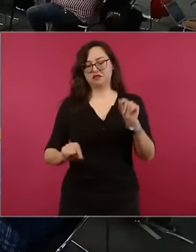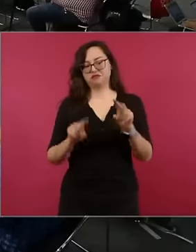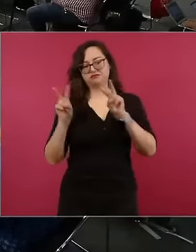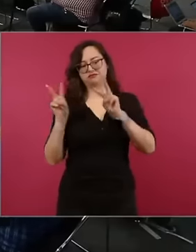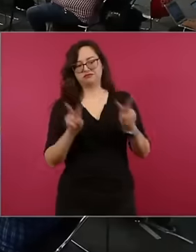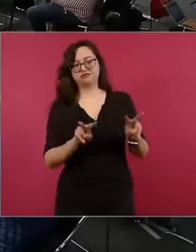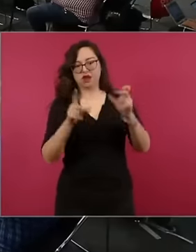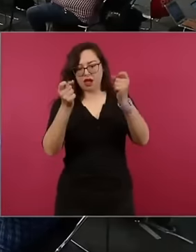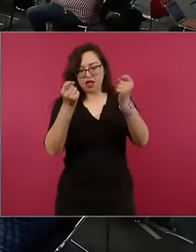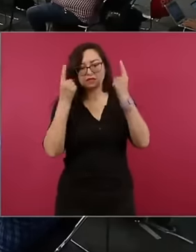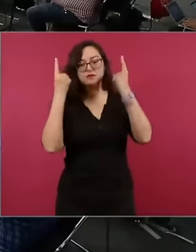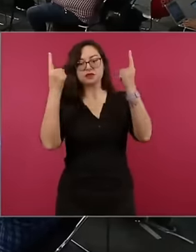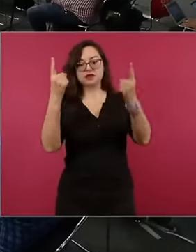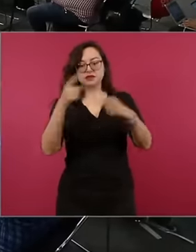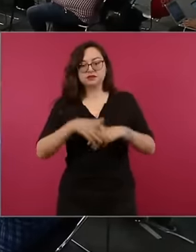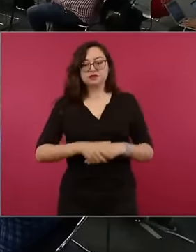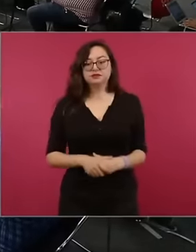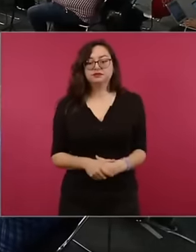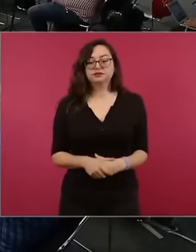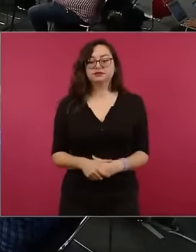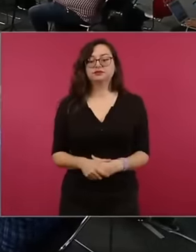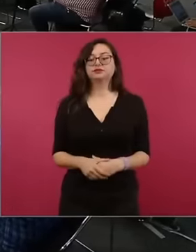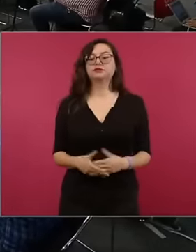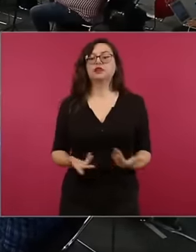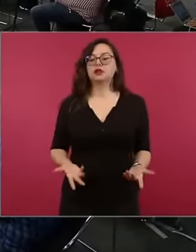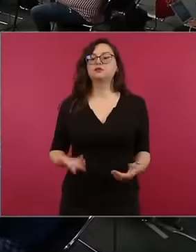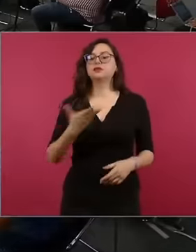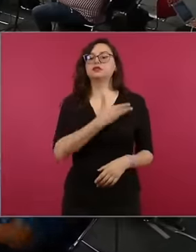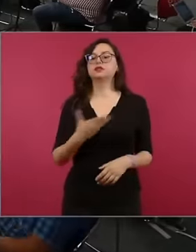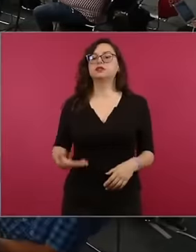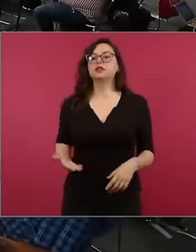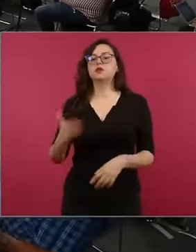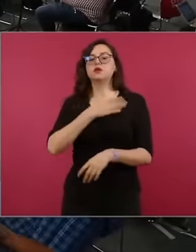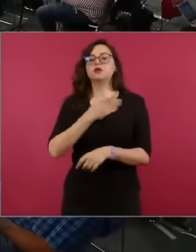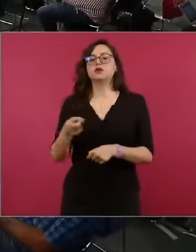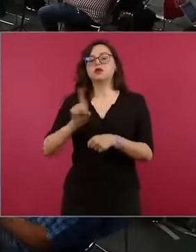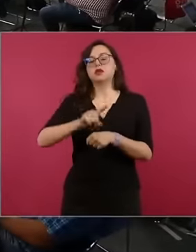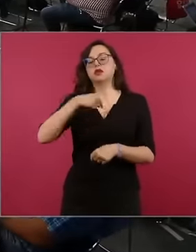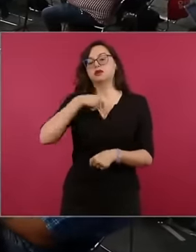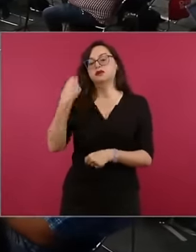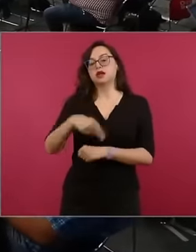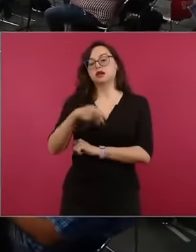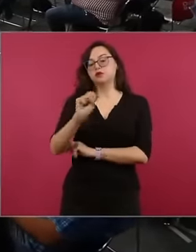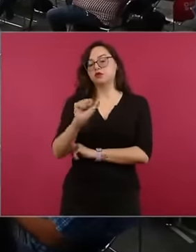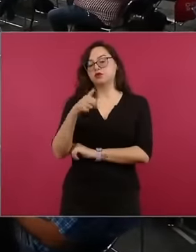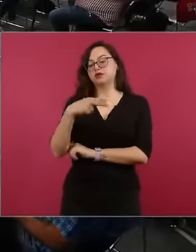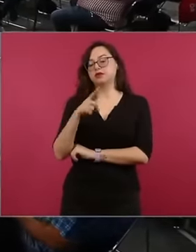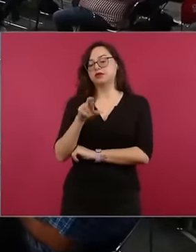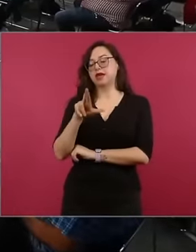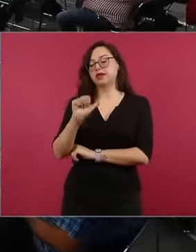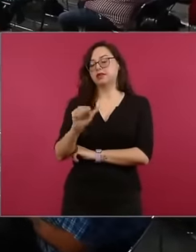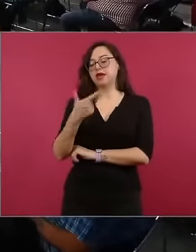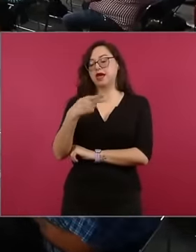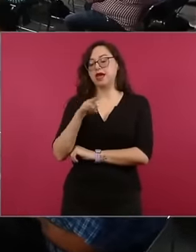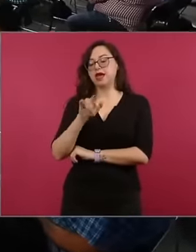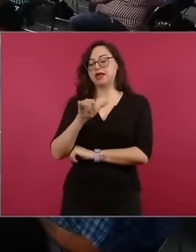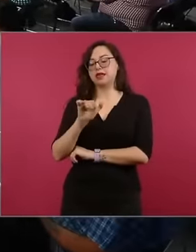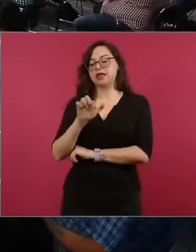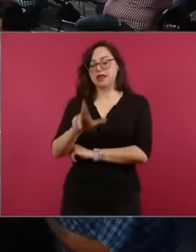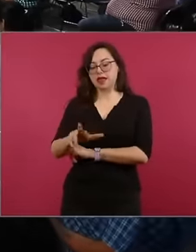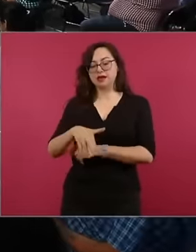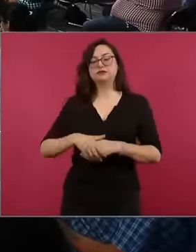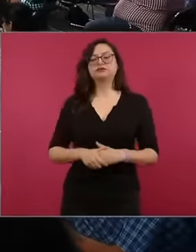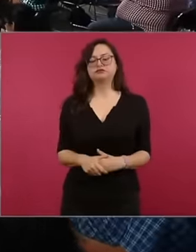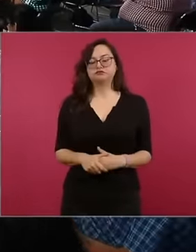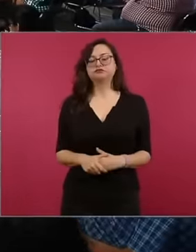Señor presidente, muy buenos días. Sandra Aguilar, de Grupo Informativo. Precisamente, y hablando de su actual administración, y